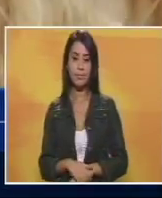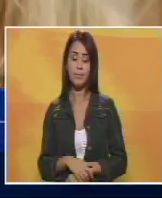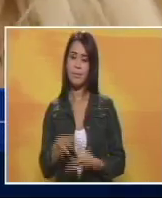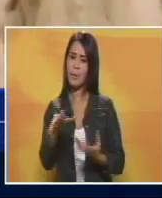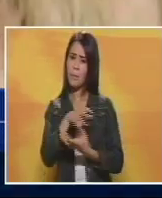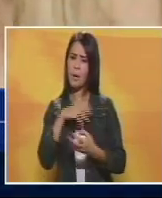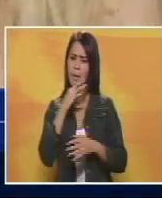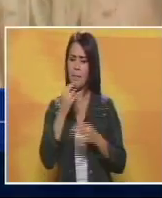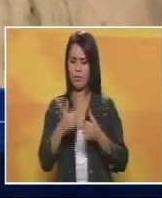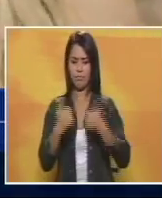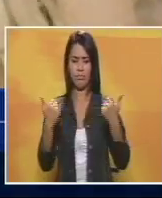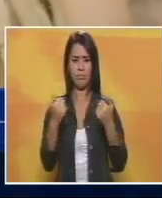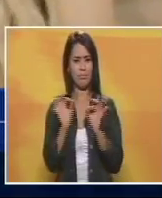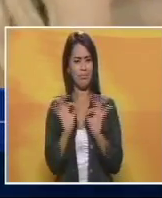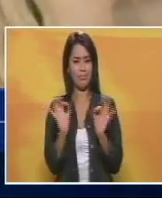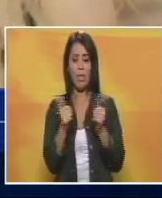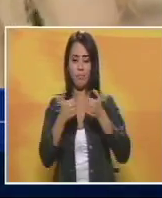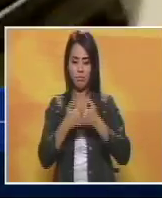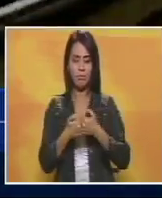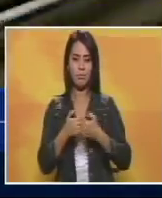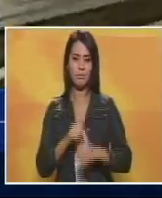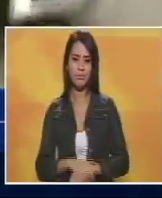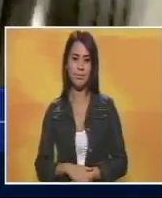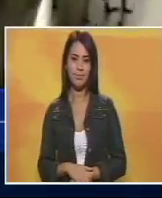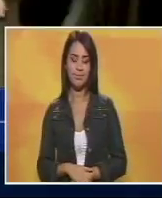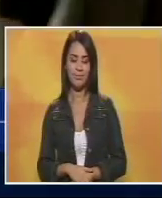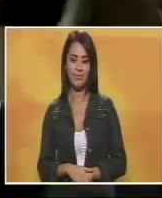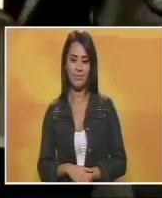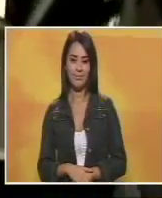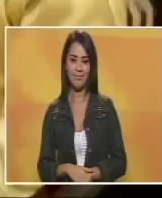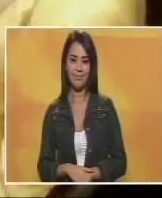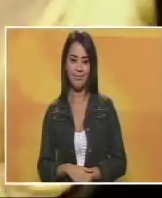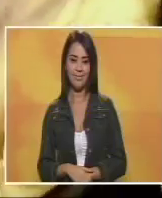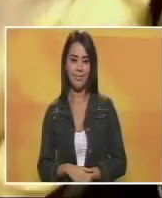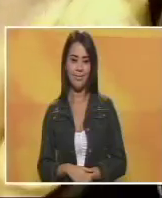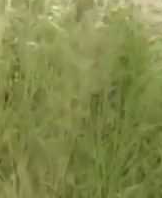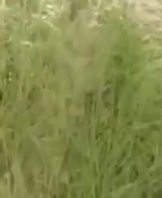rumores de una supuesta separación entre ellos.